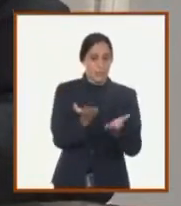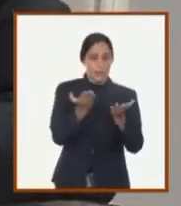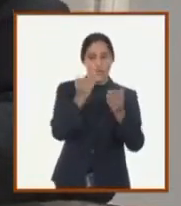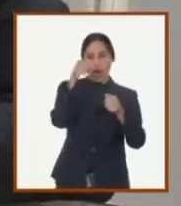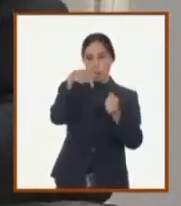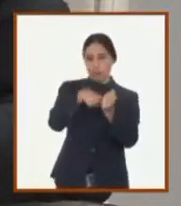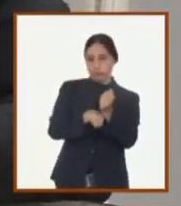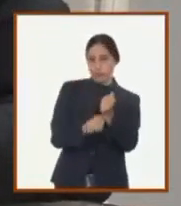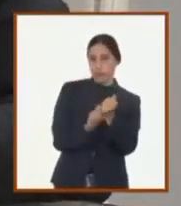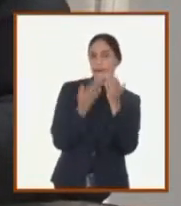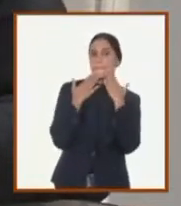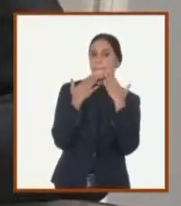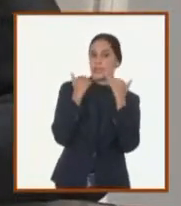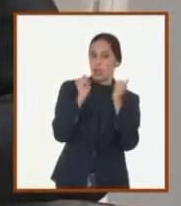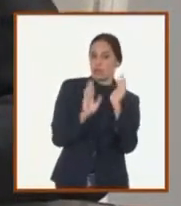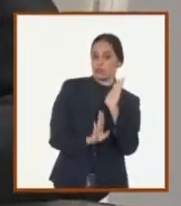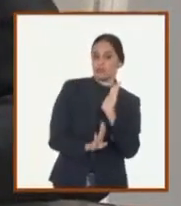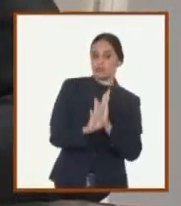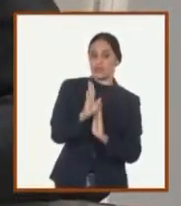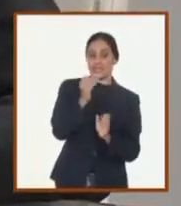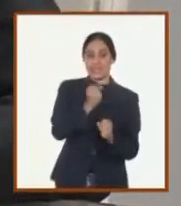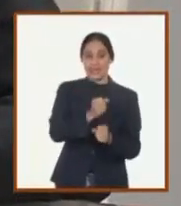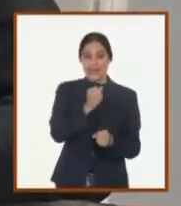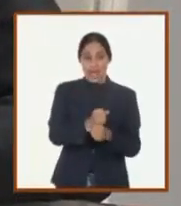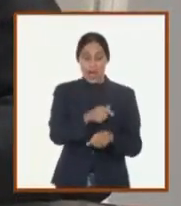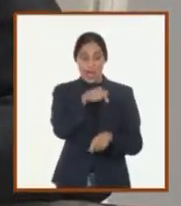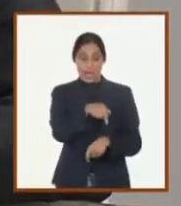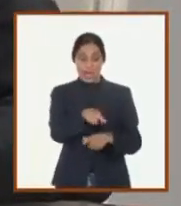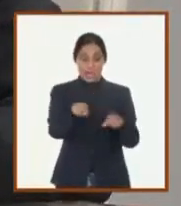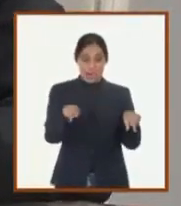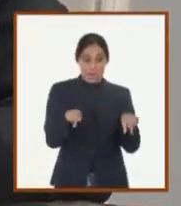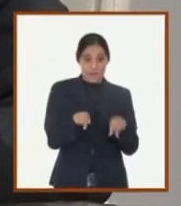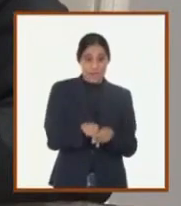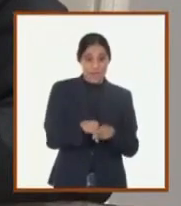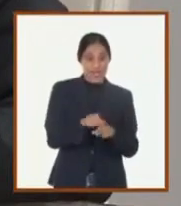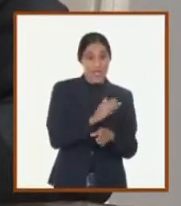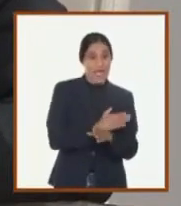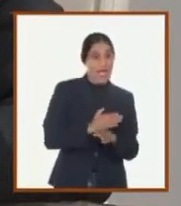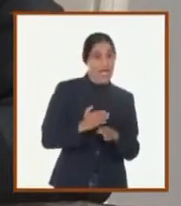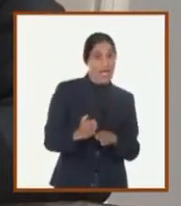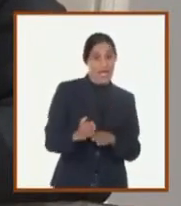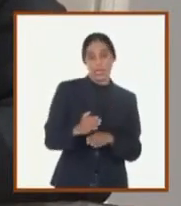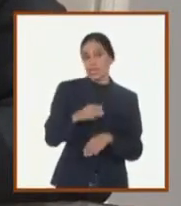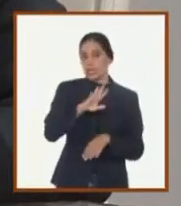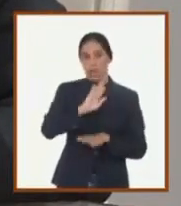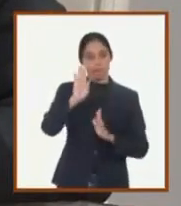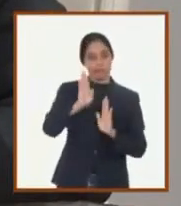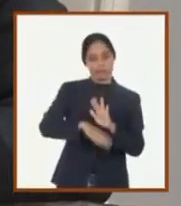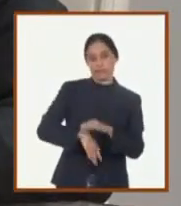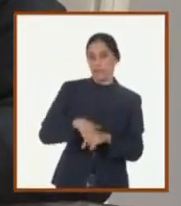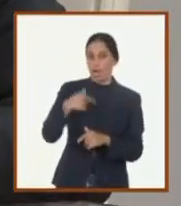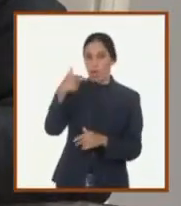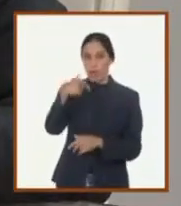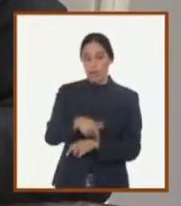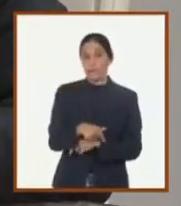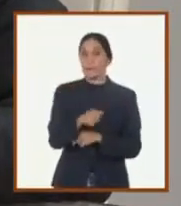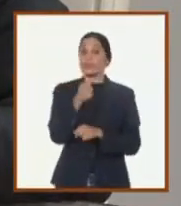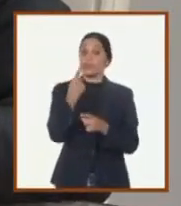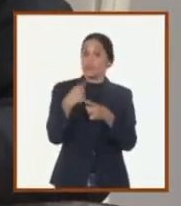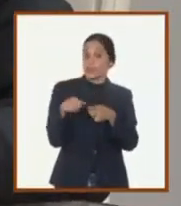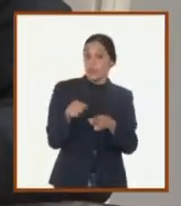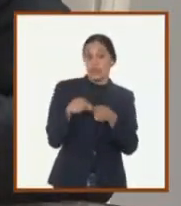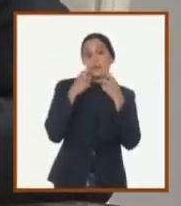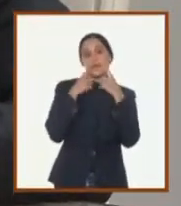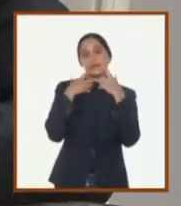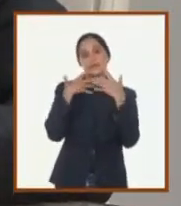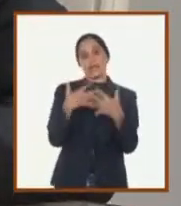y estuvieron trabajando en oficina hasta eh eh su jubilación y le extendemos también a las que aún